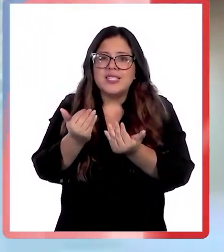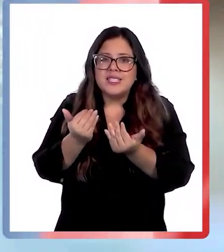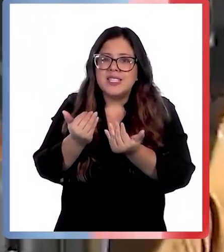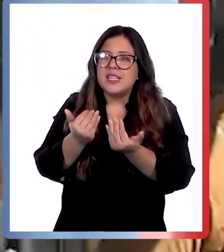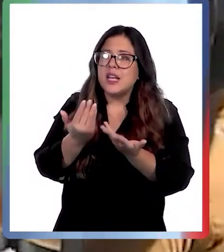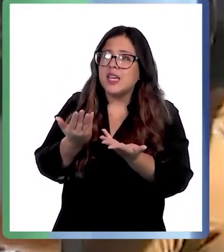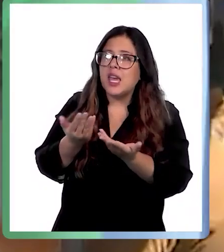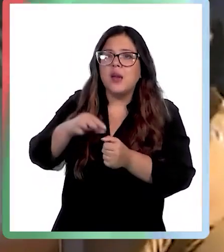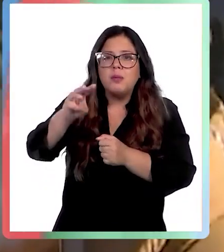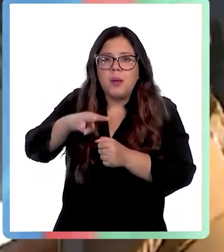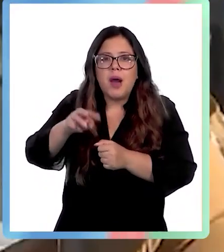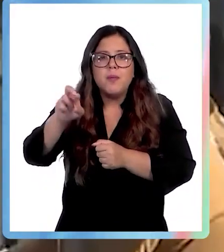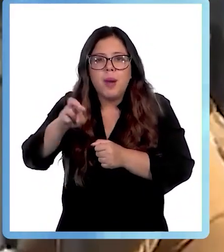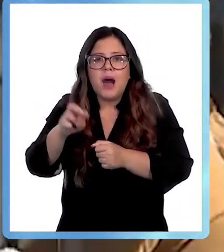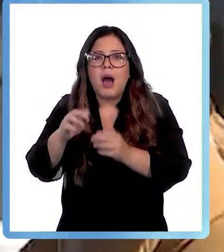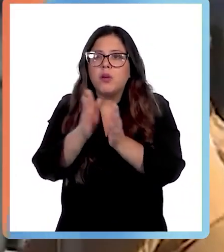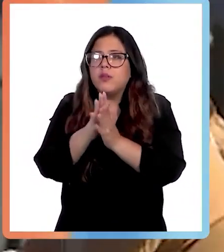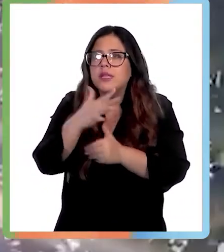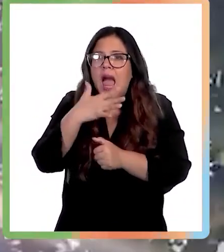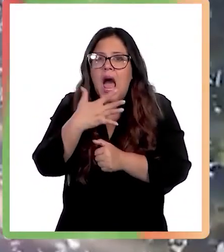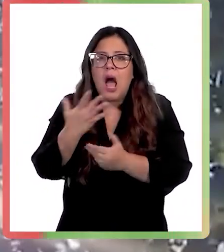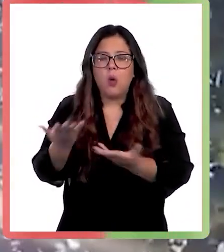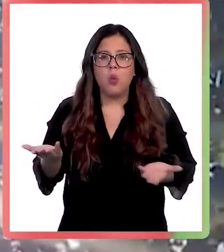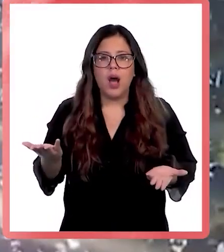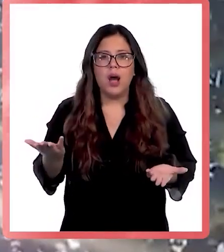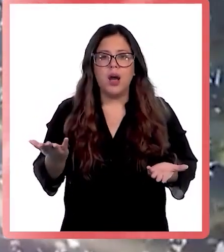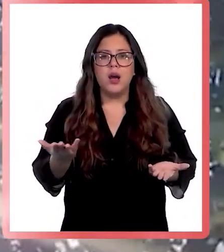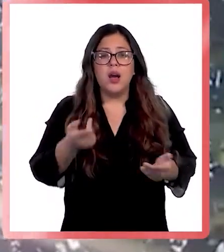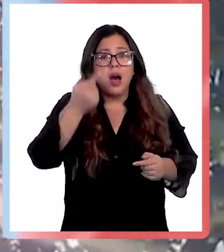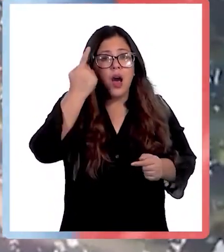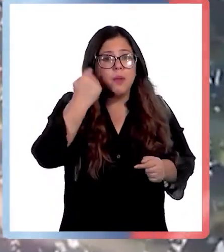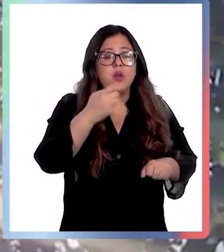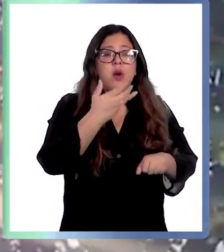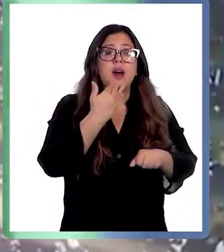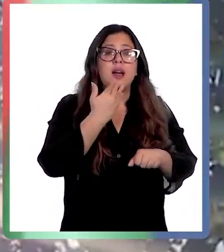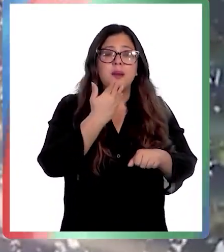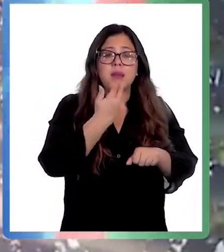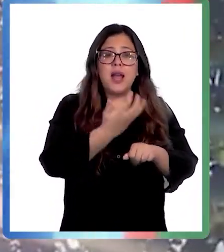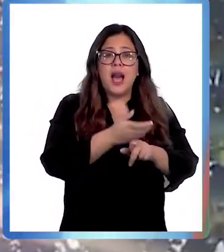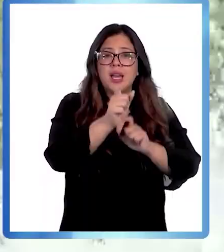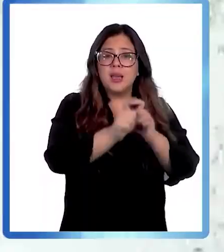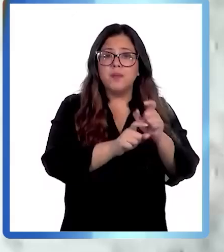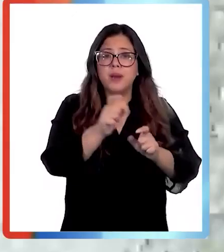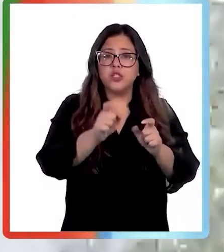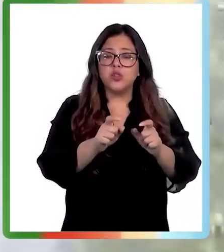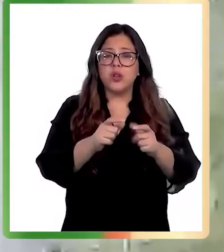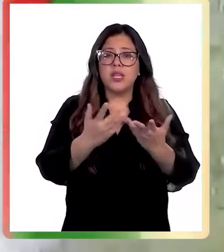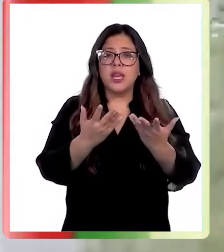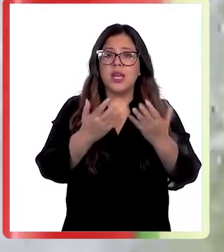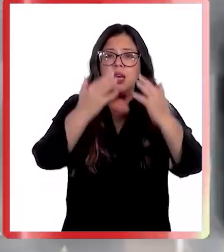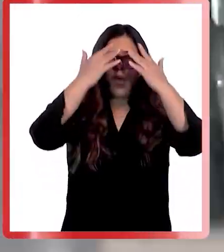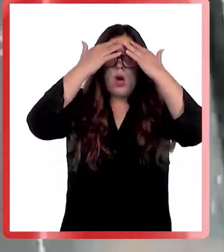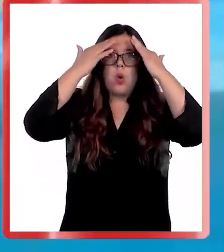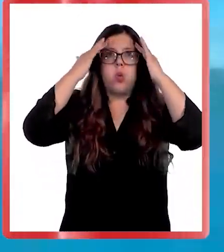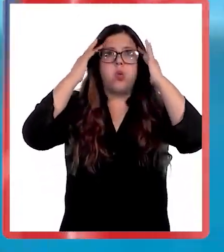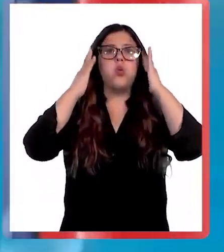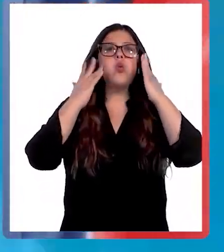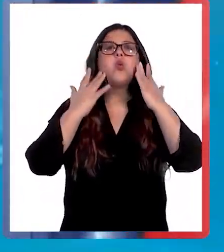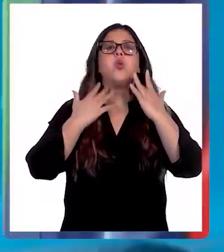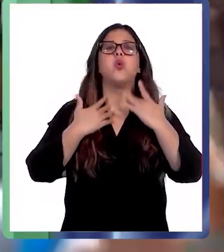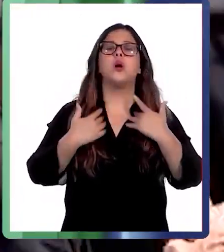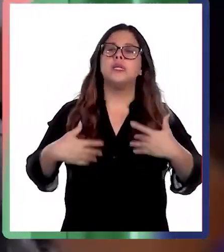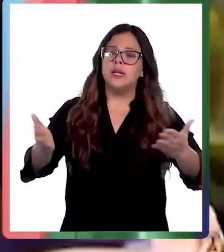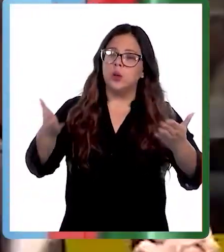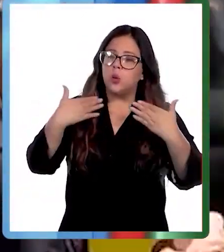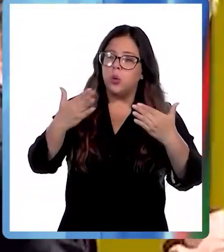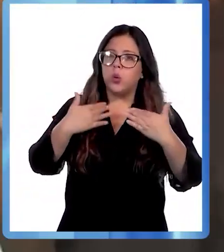como te estaba hablando, existen otro grupo que son los pacientes que pierden mucho líquido y además también aumentan su producción de calor, que son los